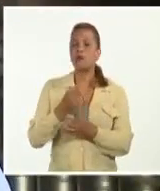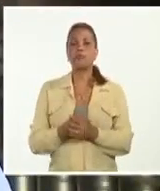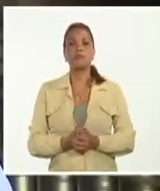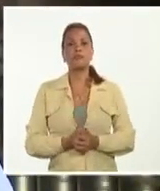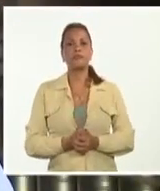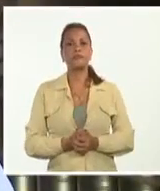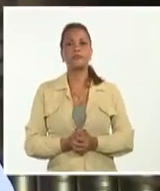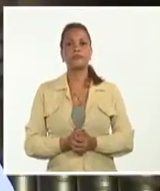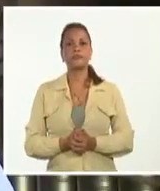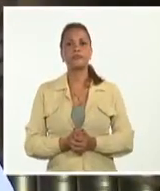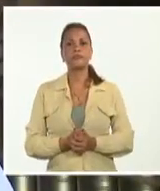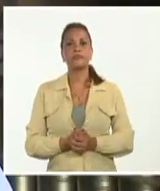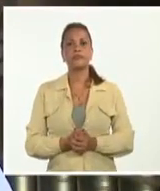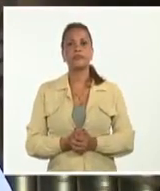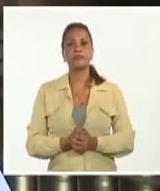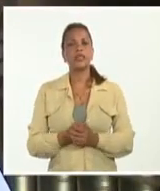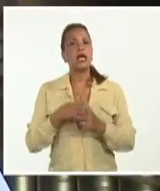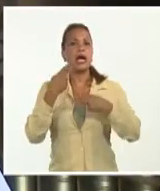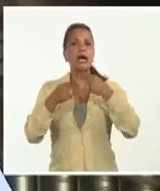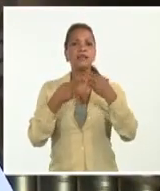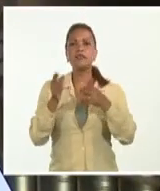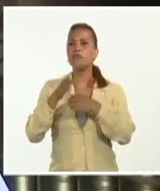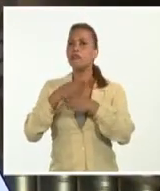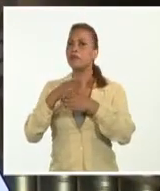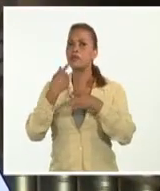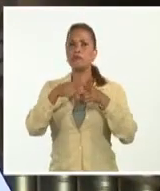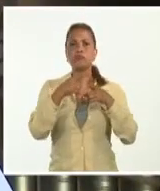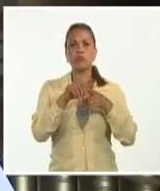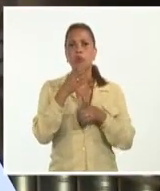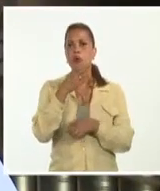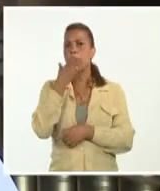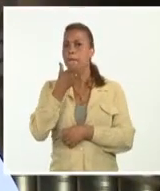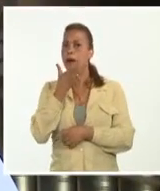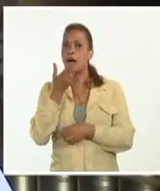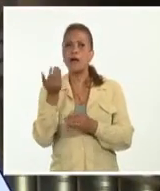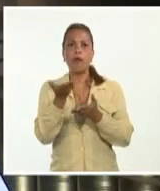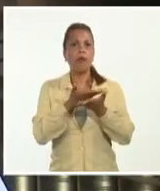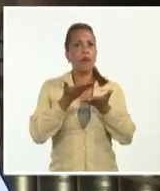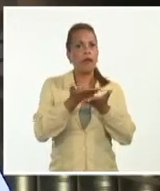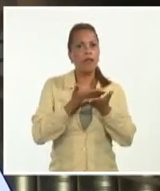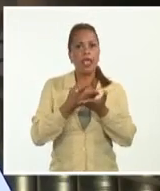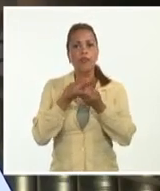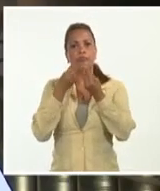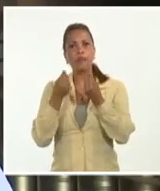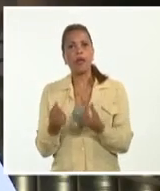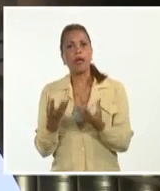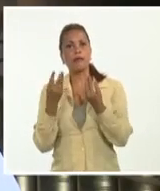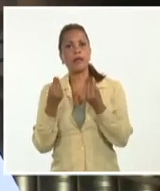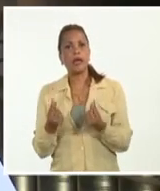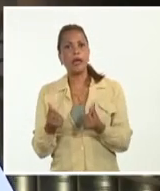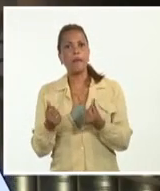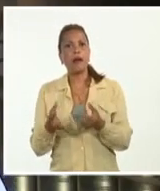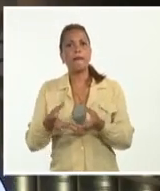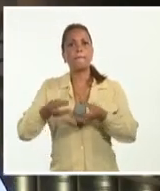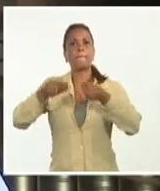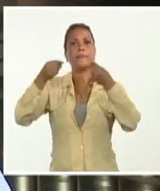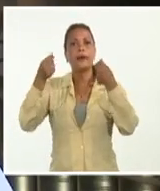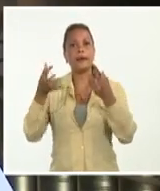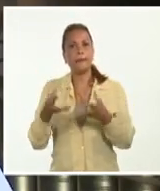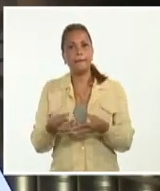haciendo muchos derivados de mango como el segmento de mango tasa de mangos cremas de mango mermelada de mango